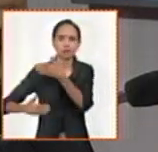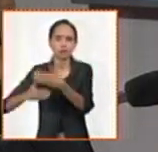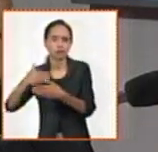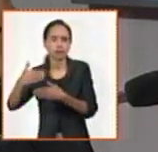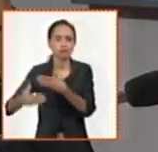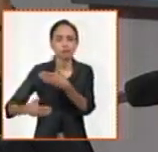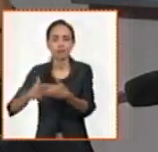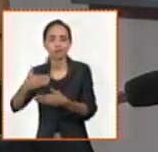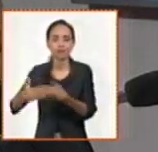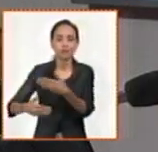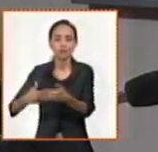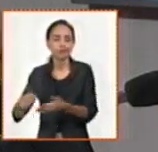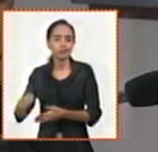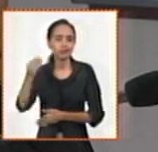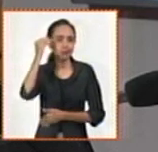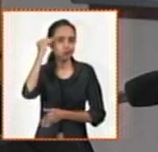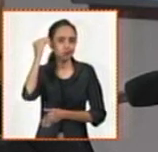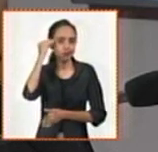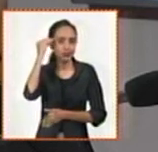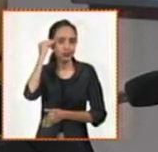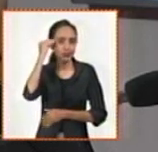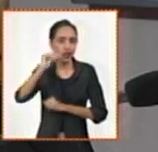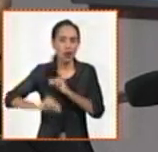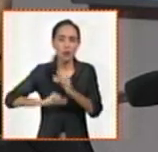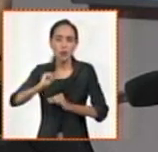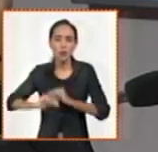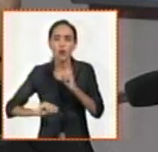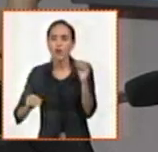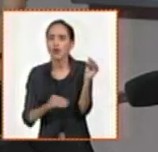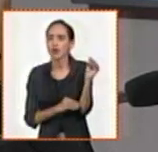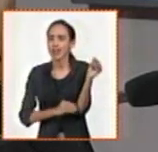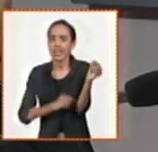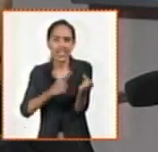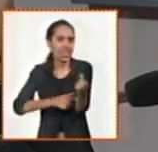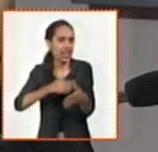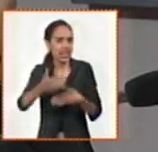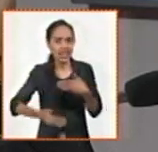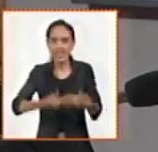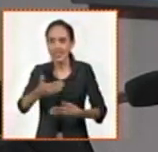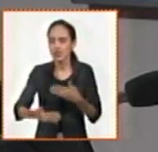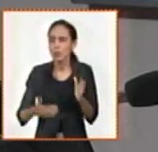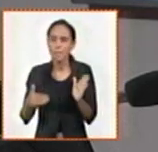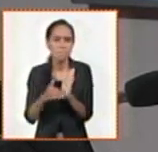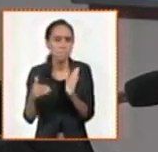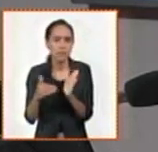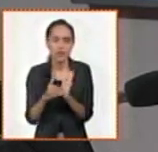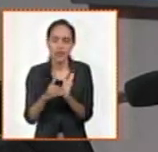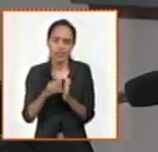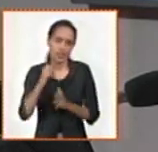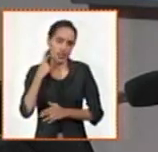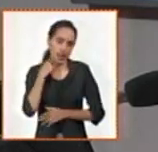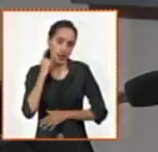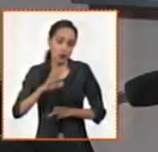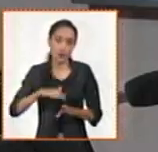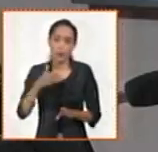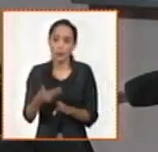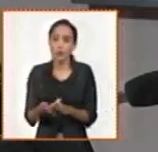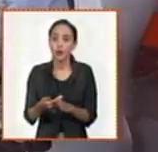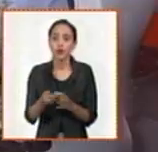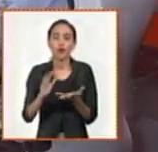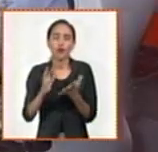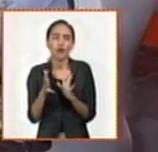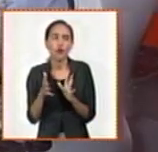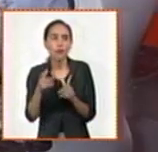generando conocimientos que se han revalidado, se han fortalecido a través de generaciones por miles de años. Luego viene un tipo